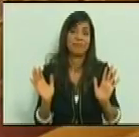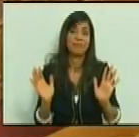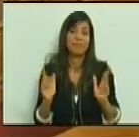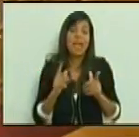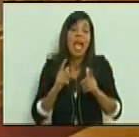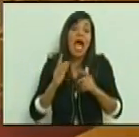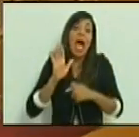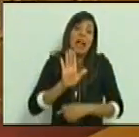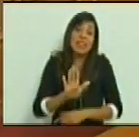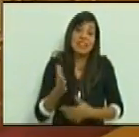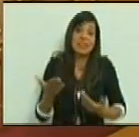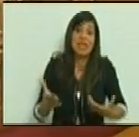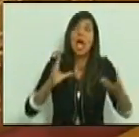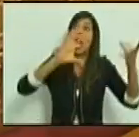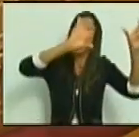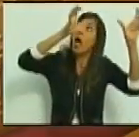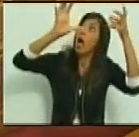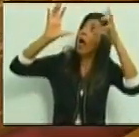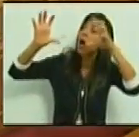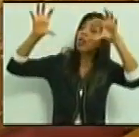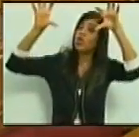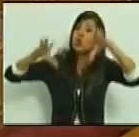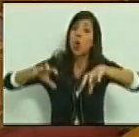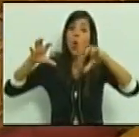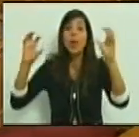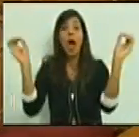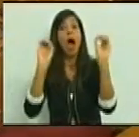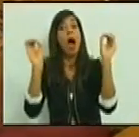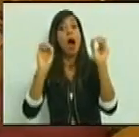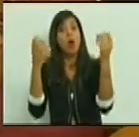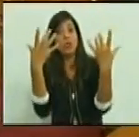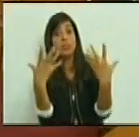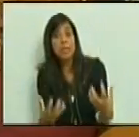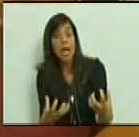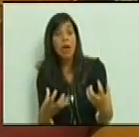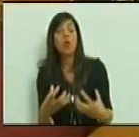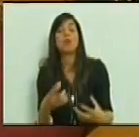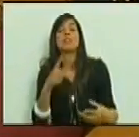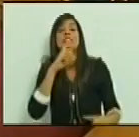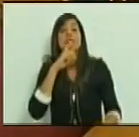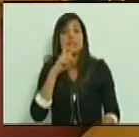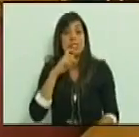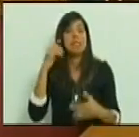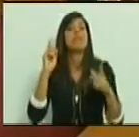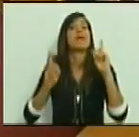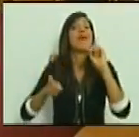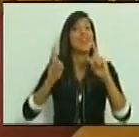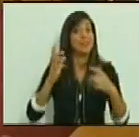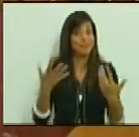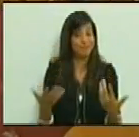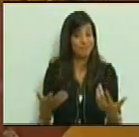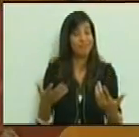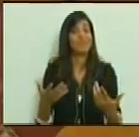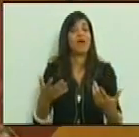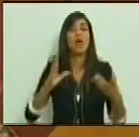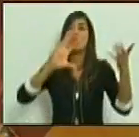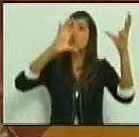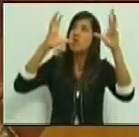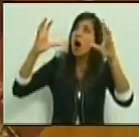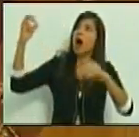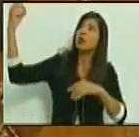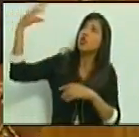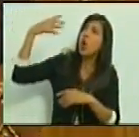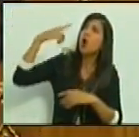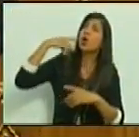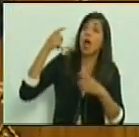Entonces esa estacionalidad que está sometida a los rigores de los cambios climáticos y del tiempo como tal, que no